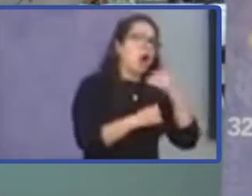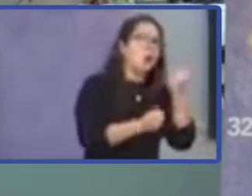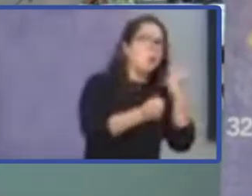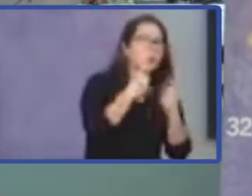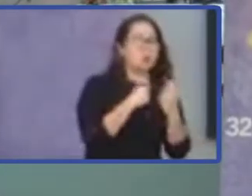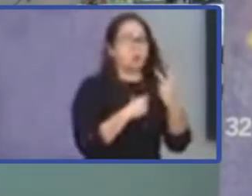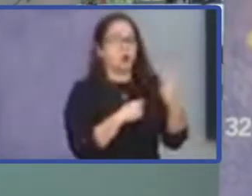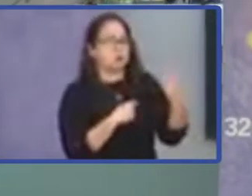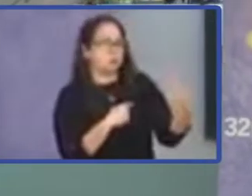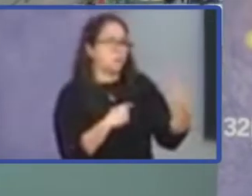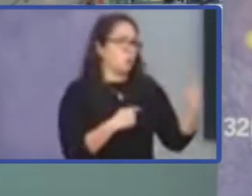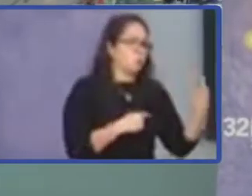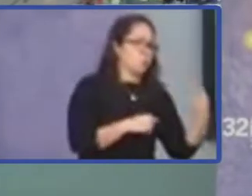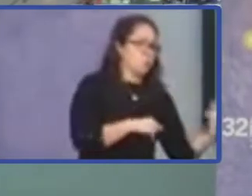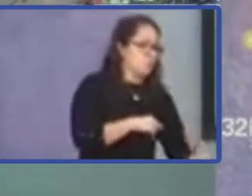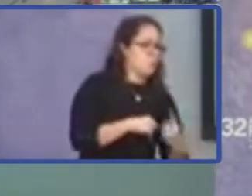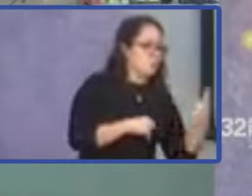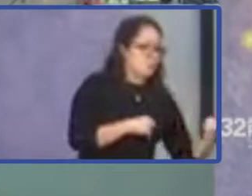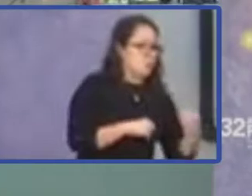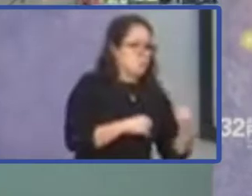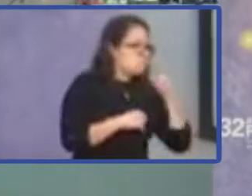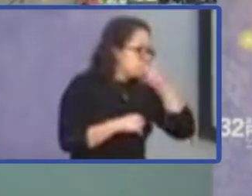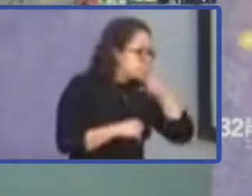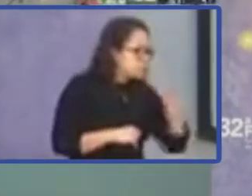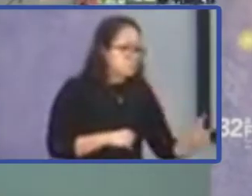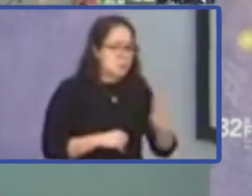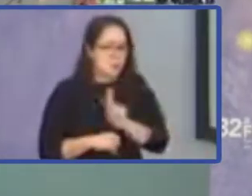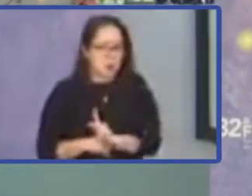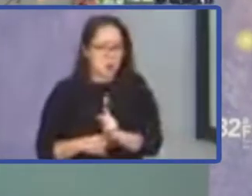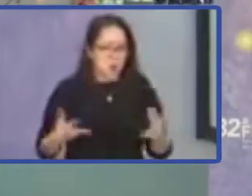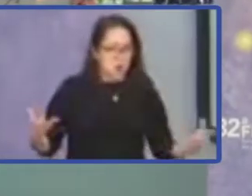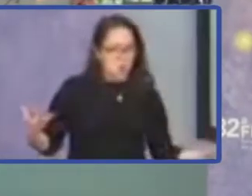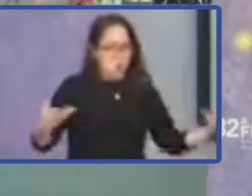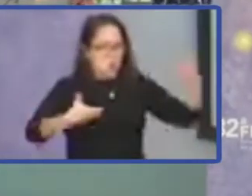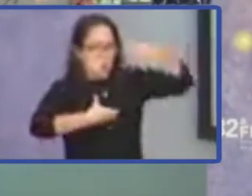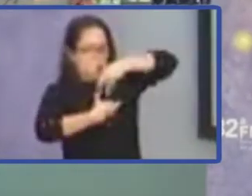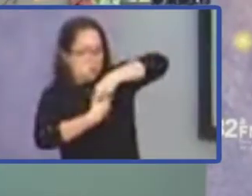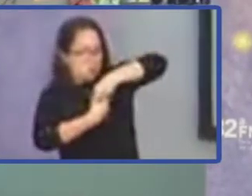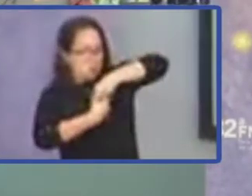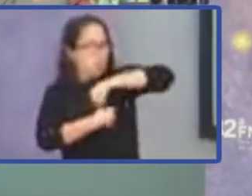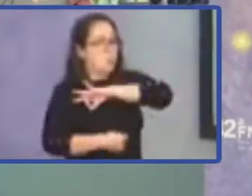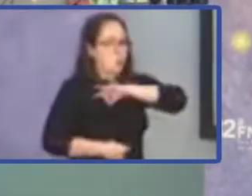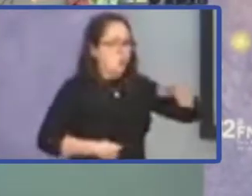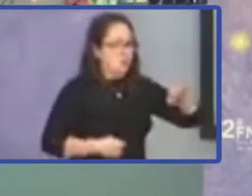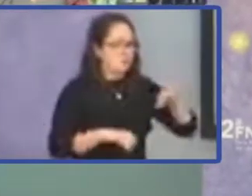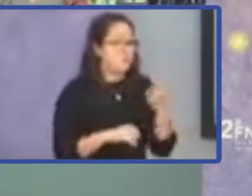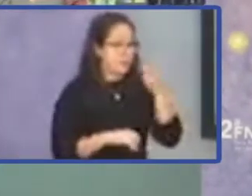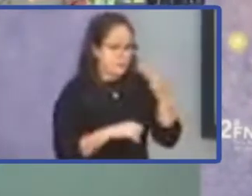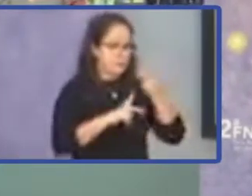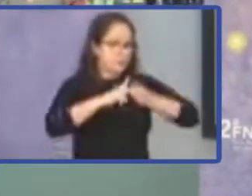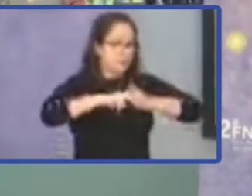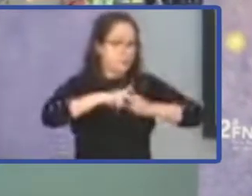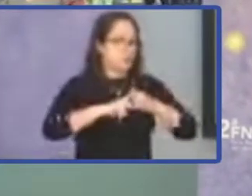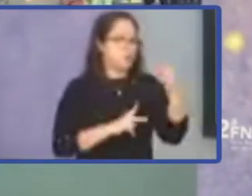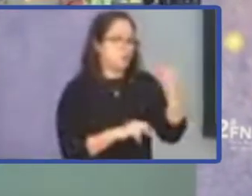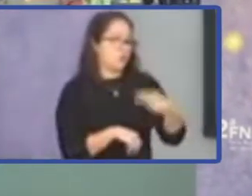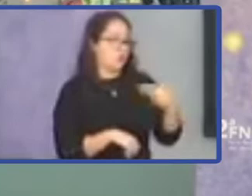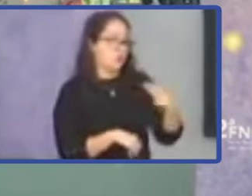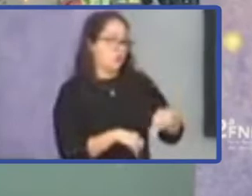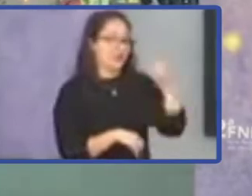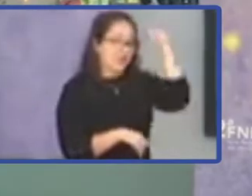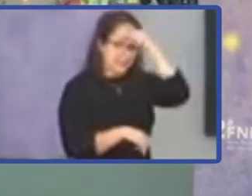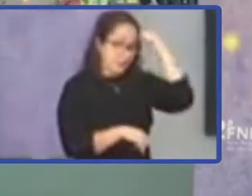tamaño que caben en un infinito de ese mismo tamaño y eso se llama en matemáticas la teoría de los conjuntos